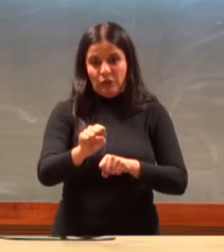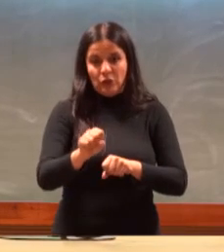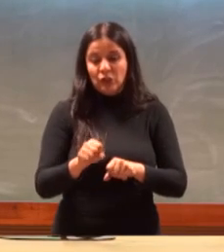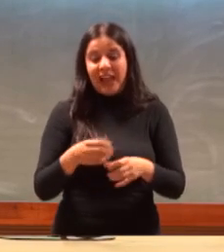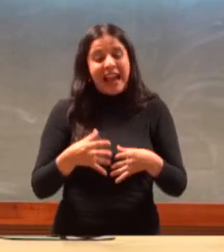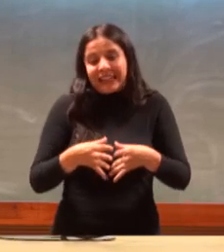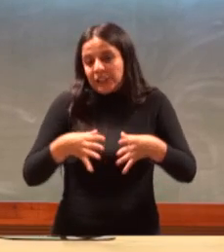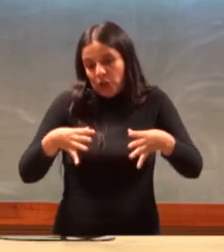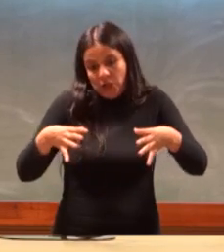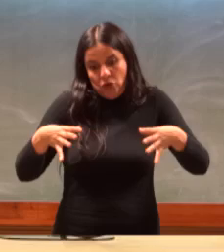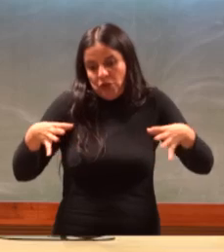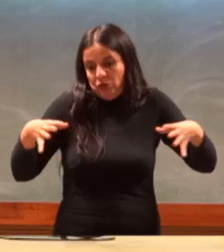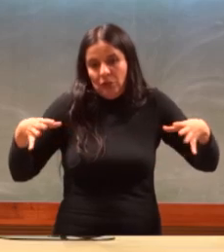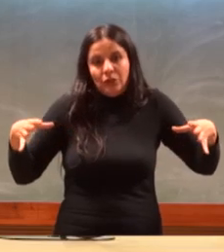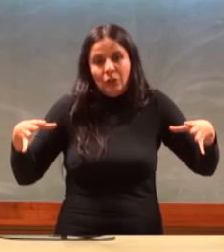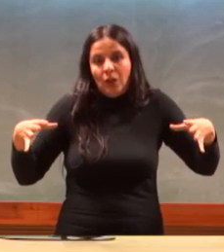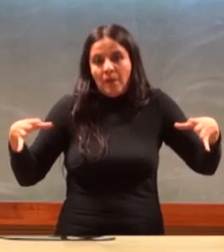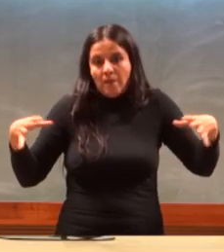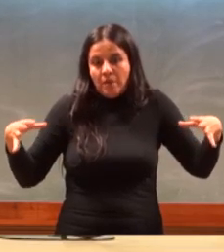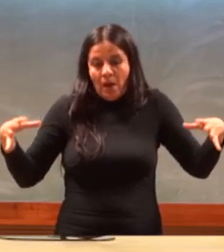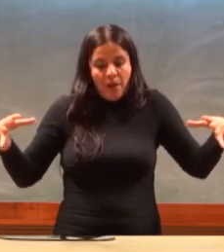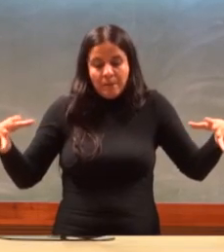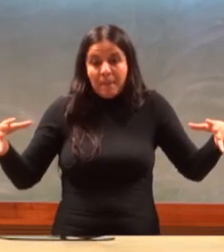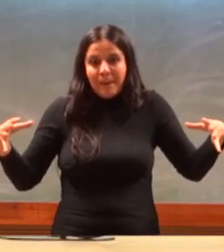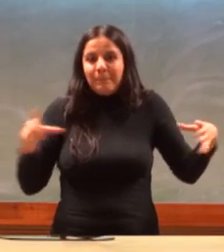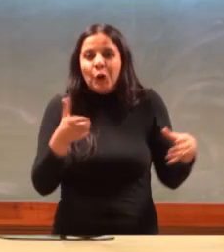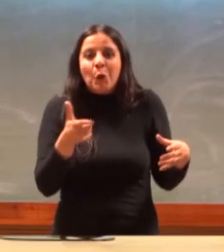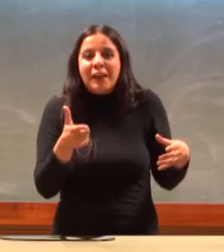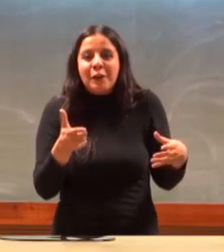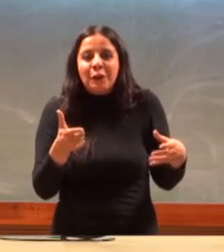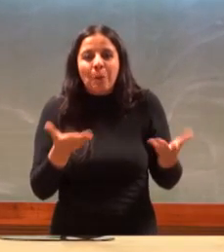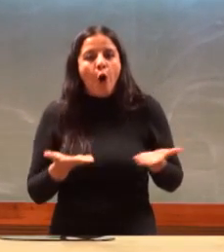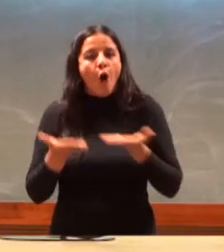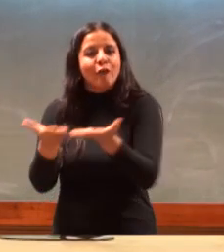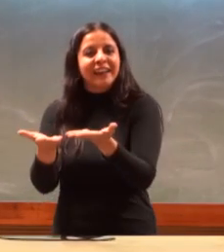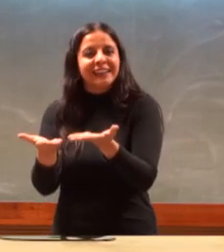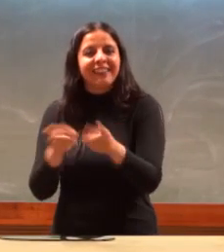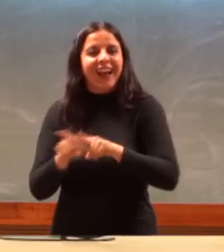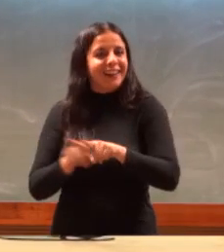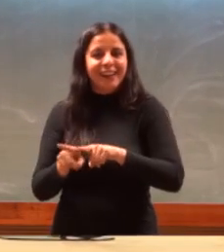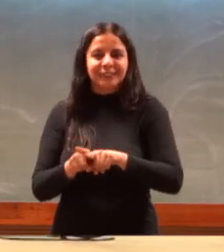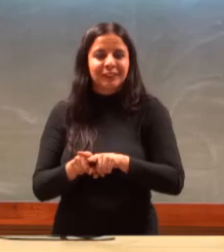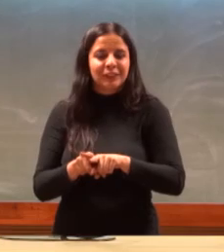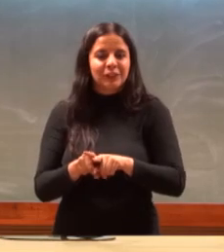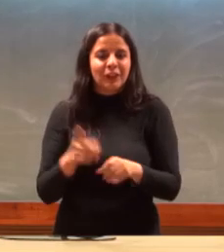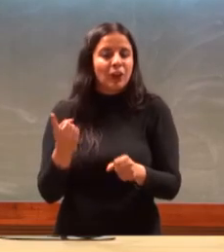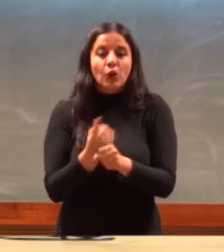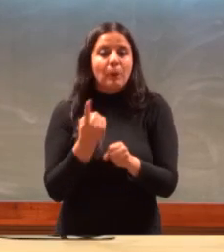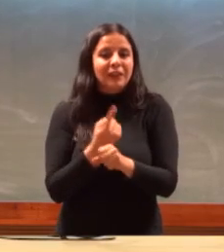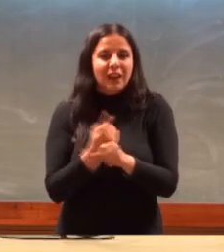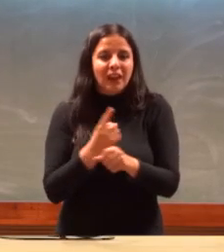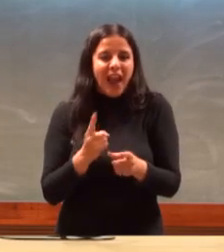cantidad de alumnos y quizás no tanto en la oferta académica creemos que es importante ampliar esa oferta académica y creemos que no puede ser que haya carreras que hoy no tenga